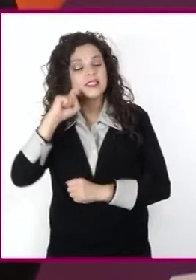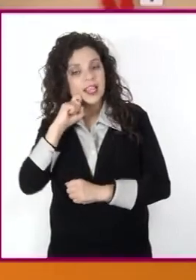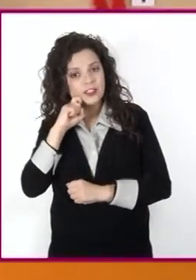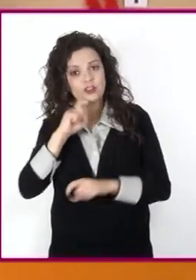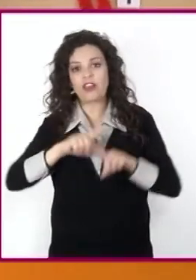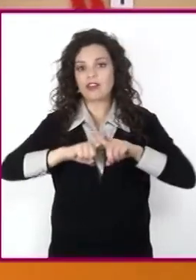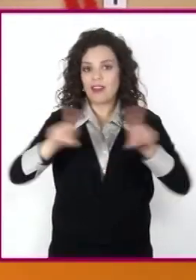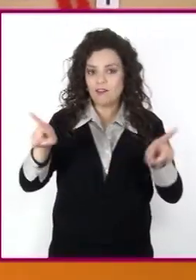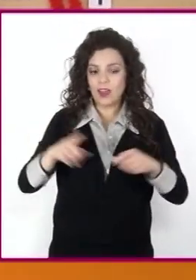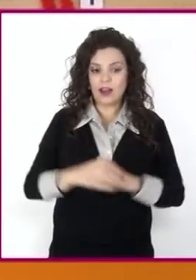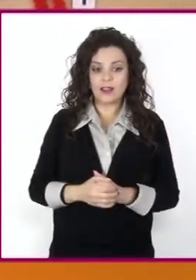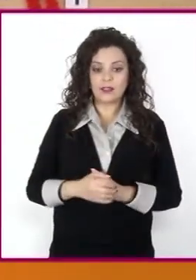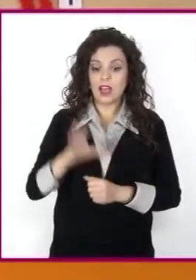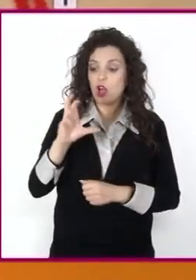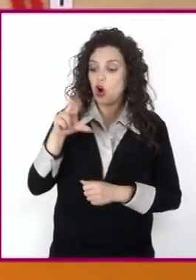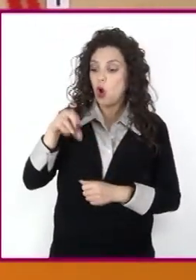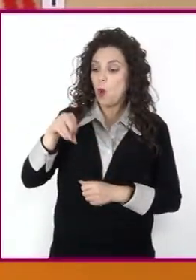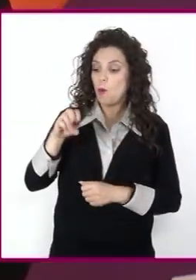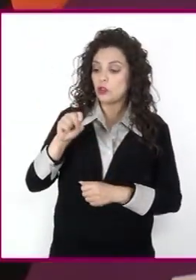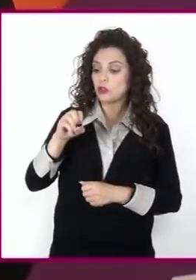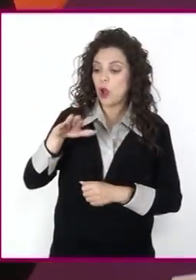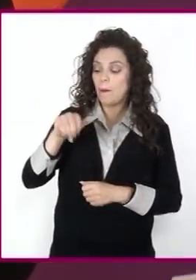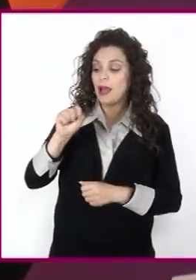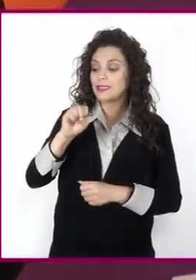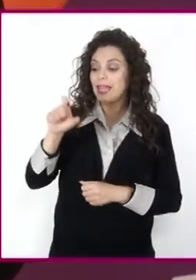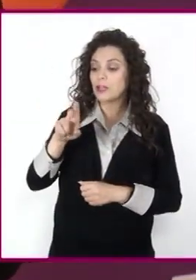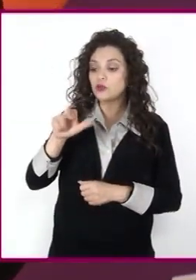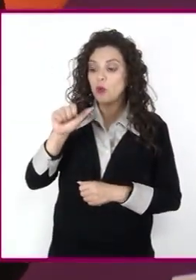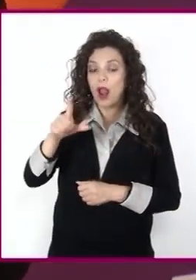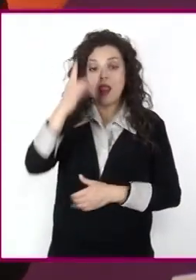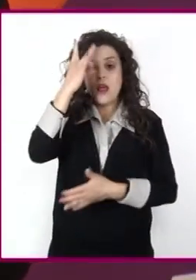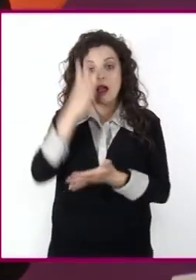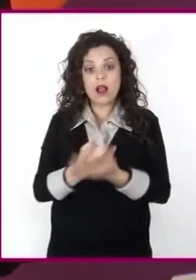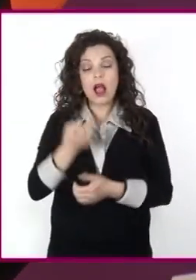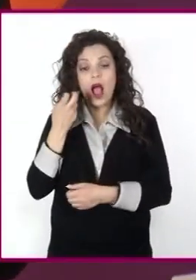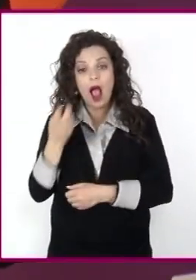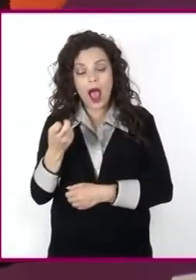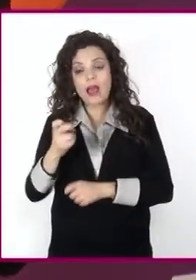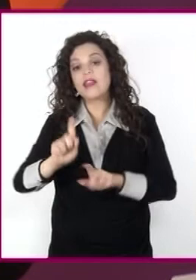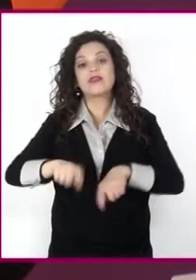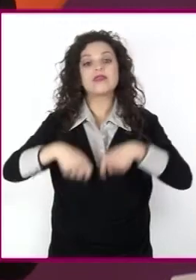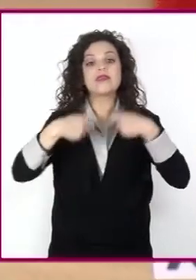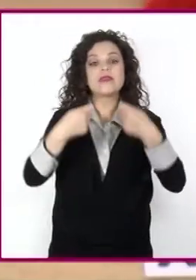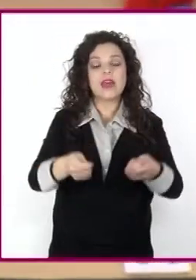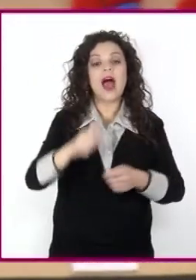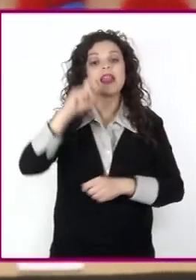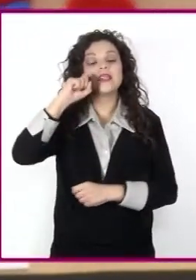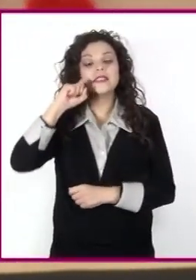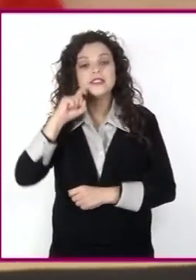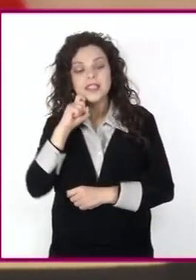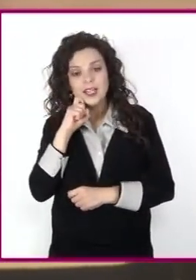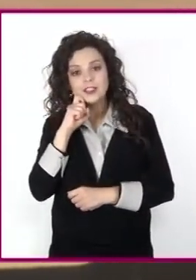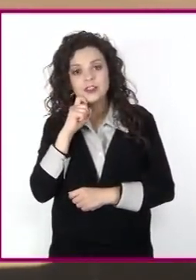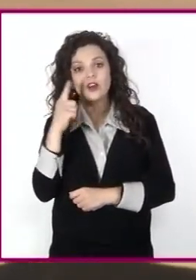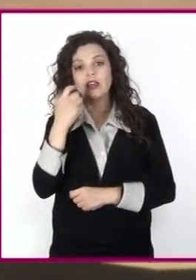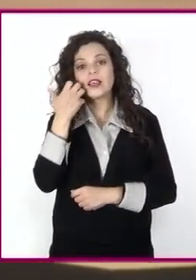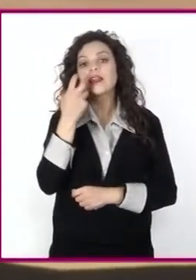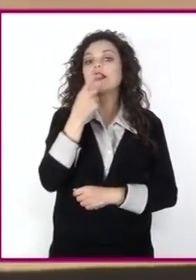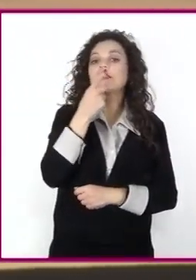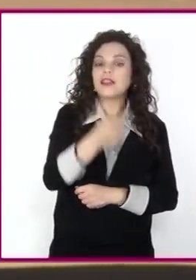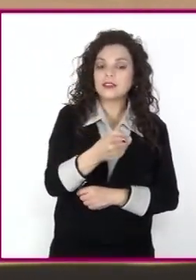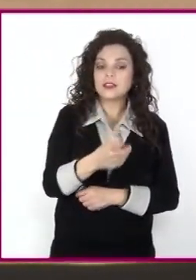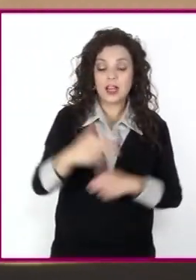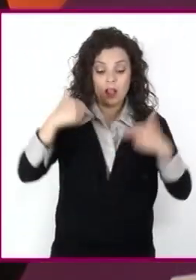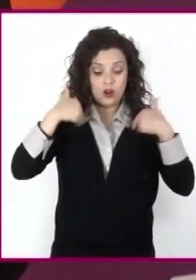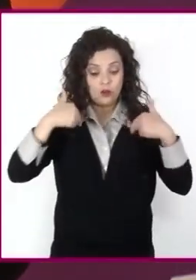los cromosomas sexuales son el par de cromosomas que determinan el sexo. En este sentido, los